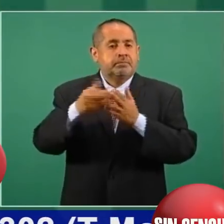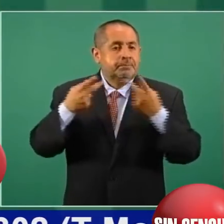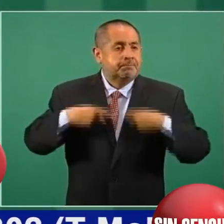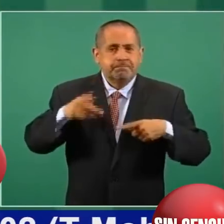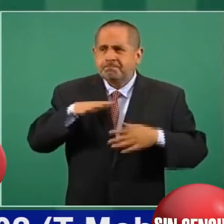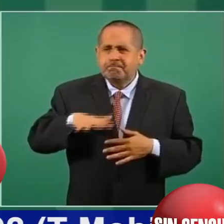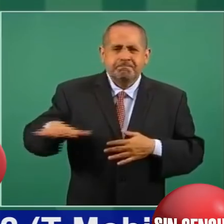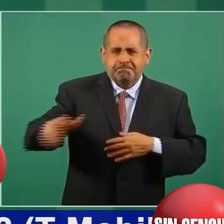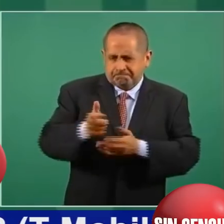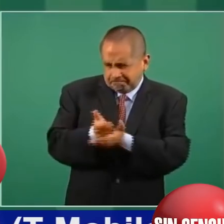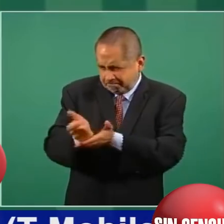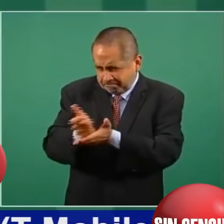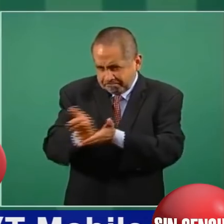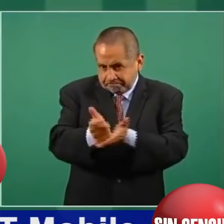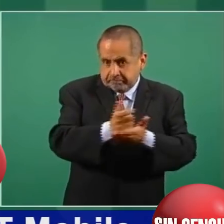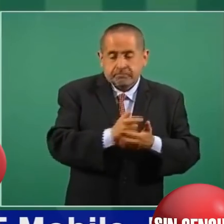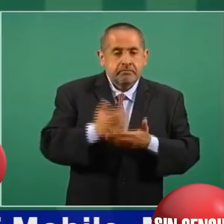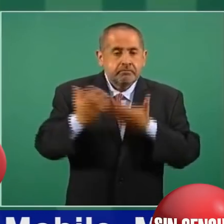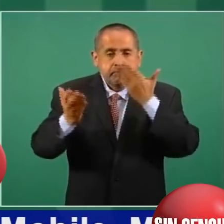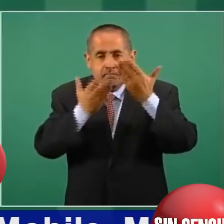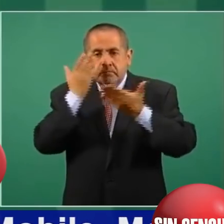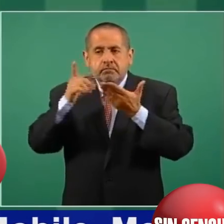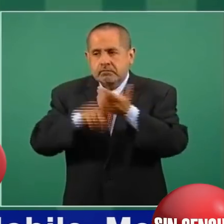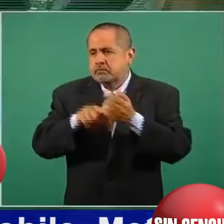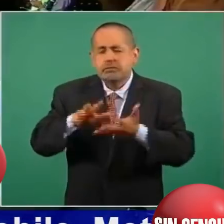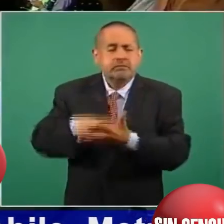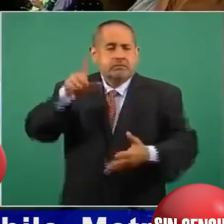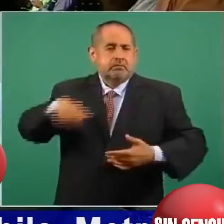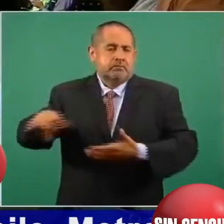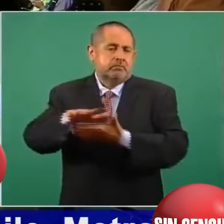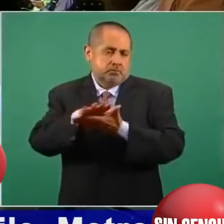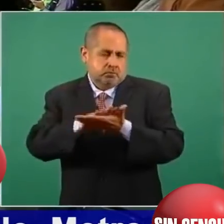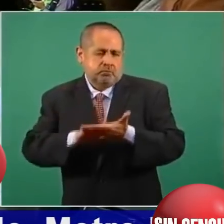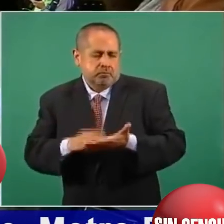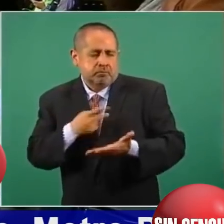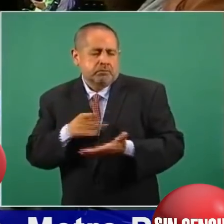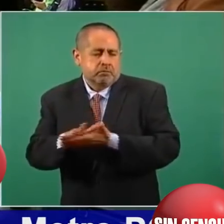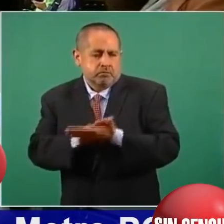ellos estudiantes de familias humildes.